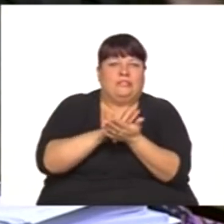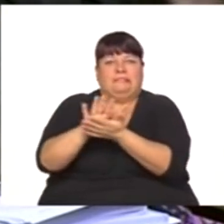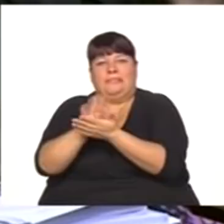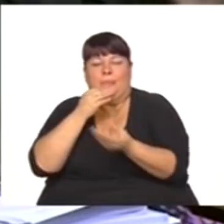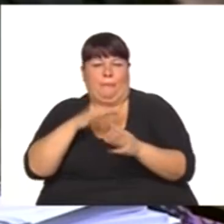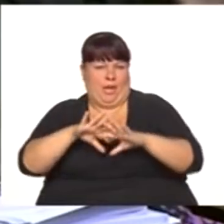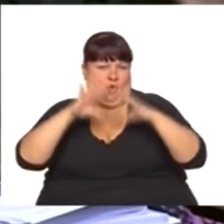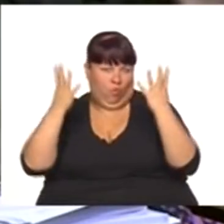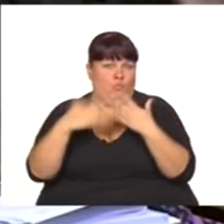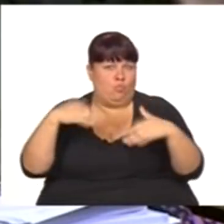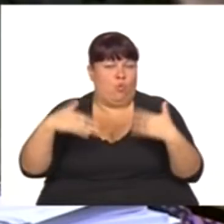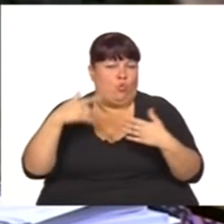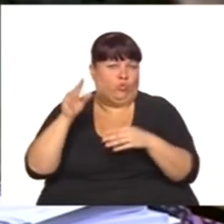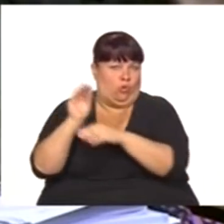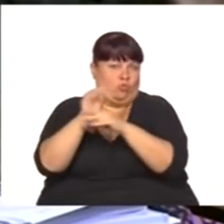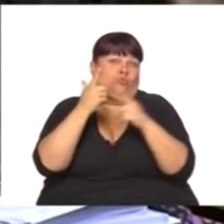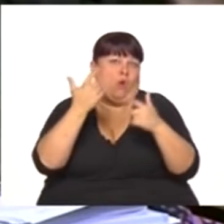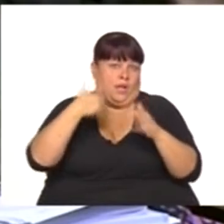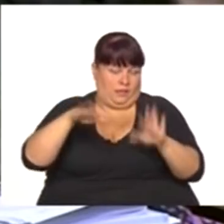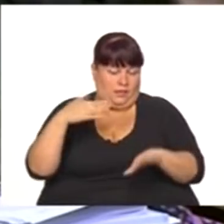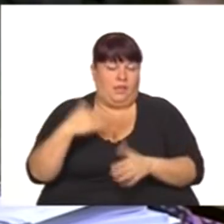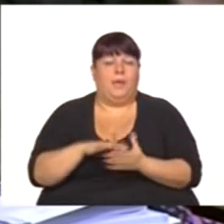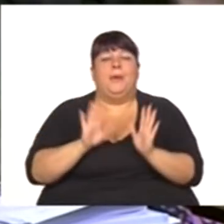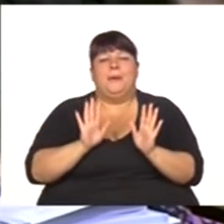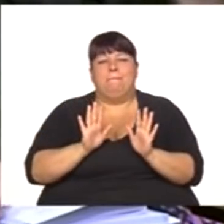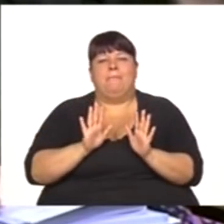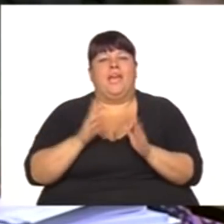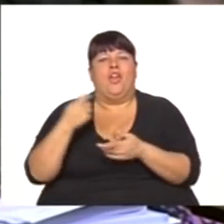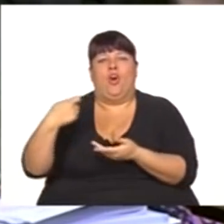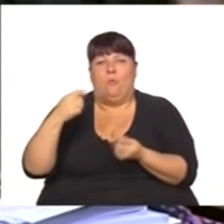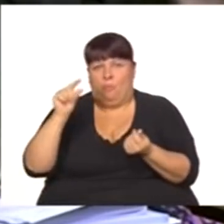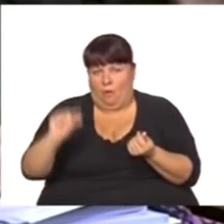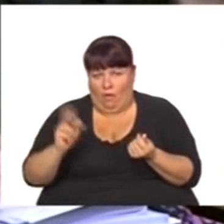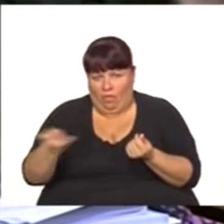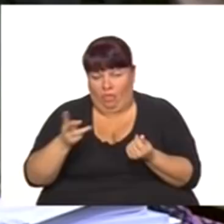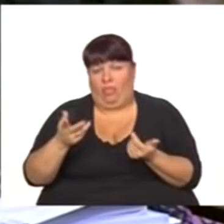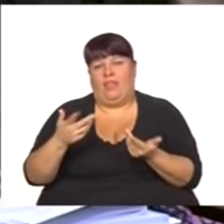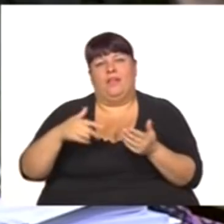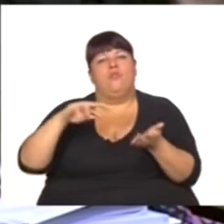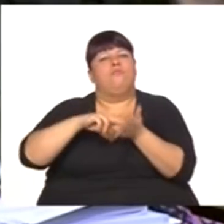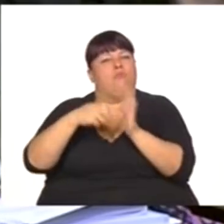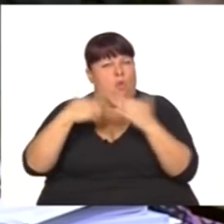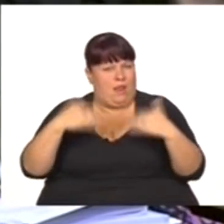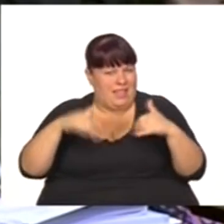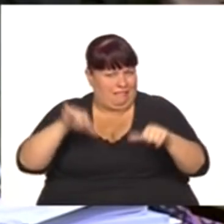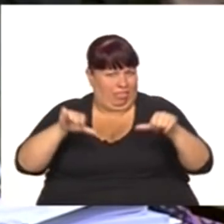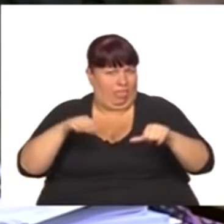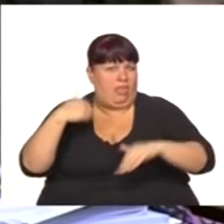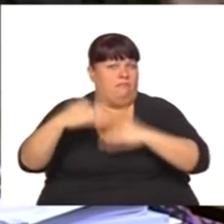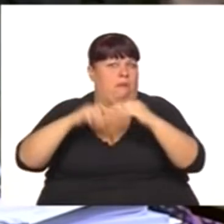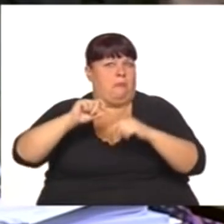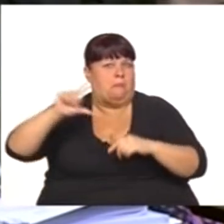alta cobertura, muy alta cobertura por suerte, pero bajas prestaciones y con un déficit elevado y